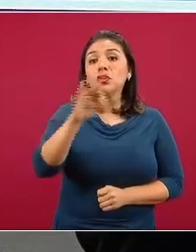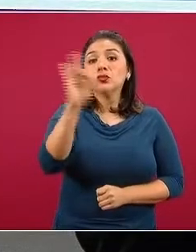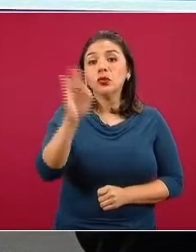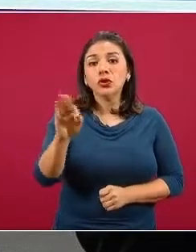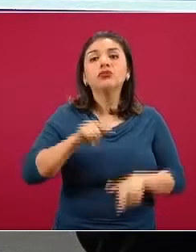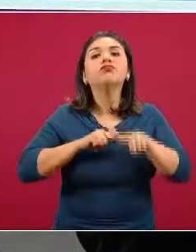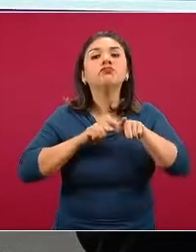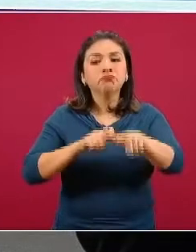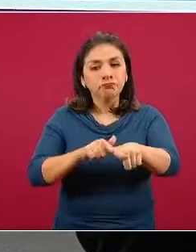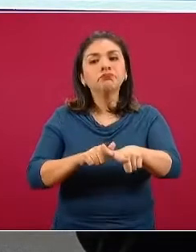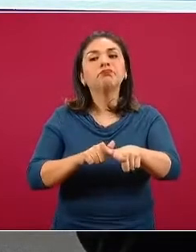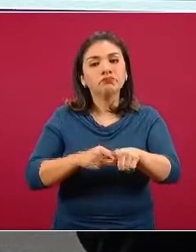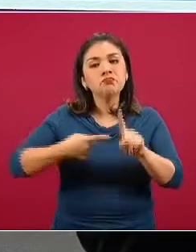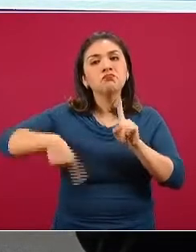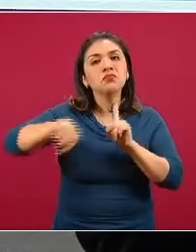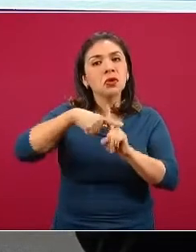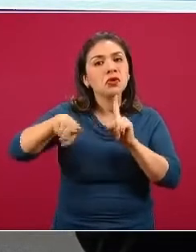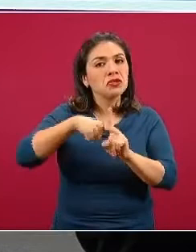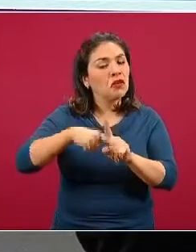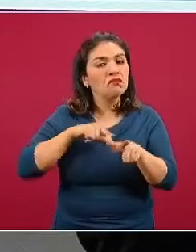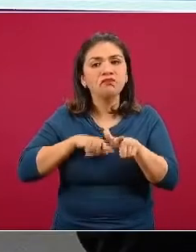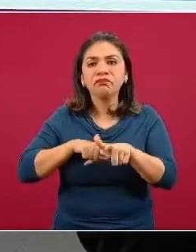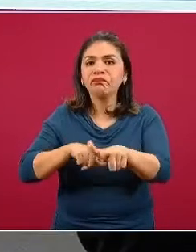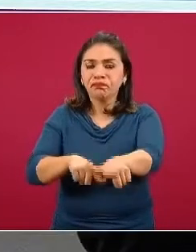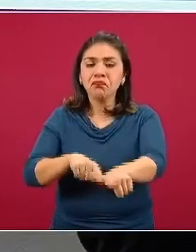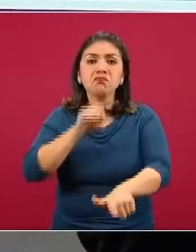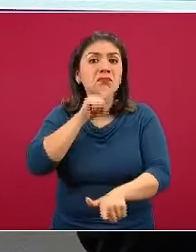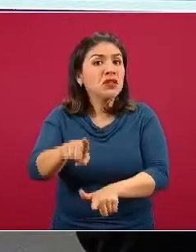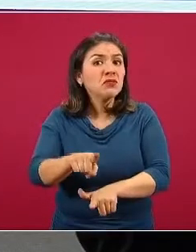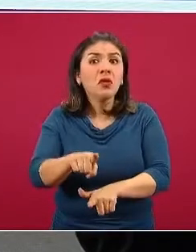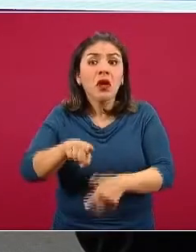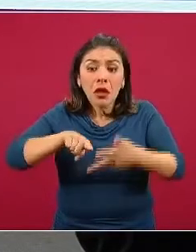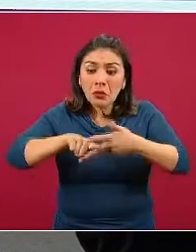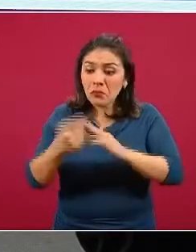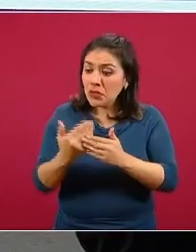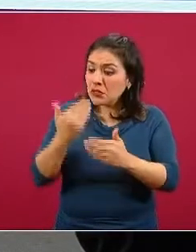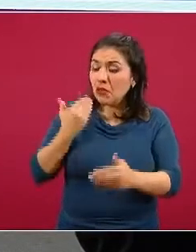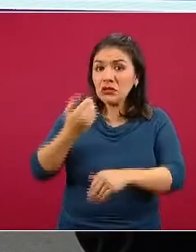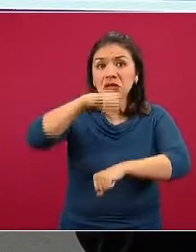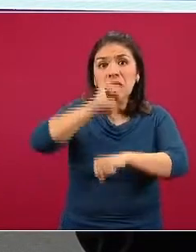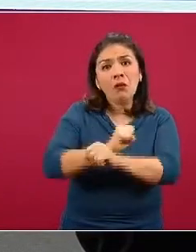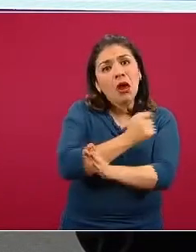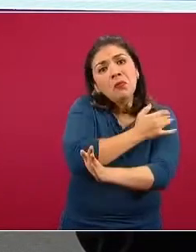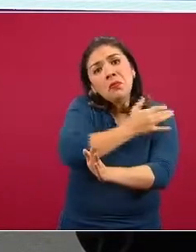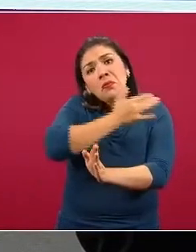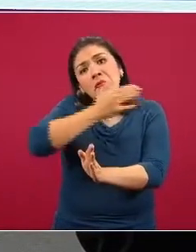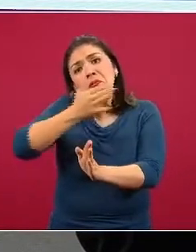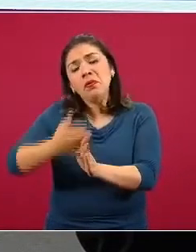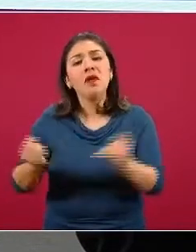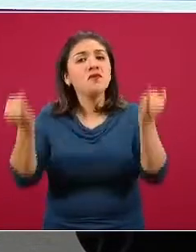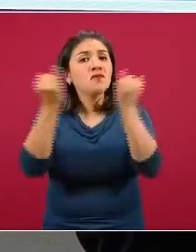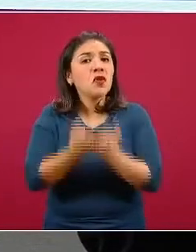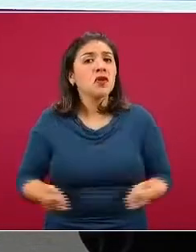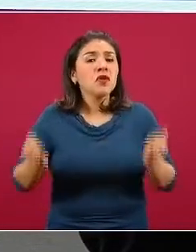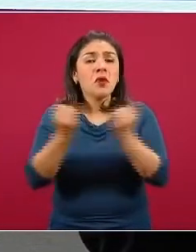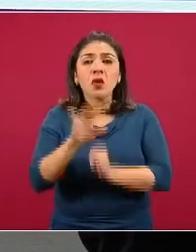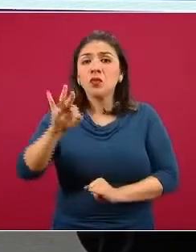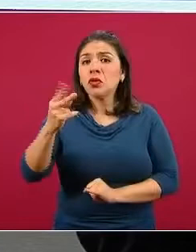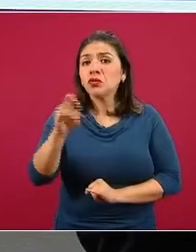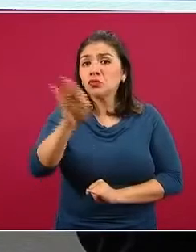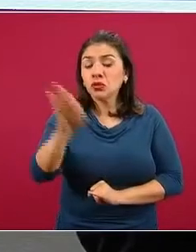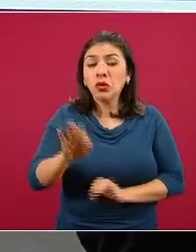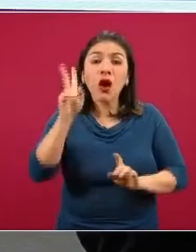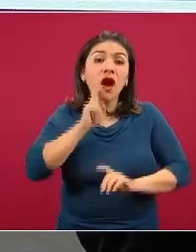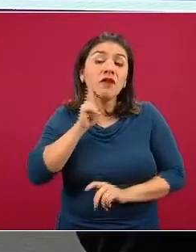42% continúa este porcentaje de positividad, lo hemos tenido prácticamente toda la semana en esa cantidad. El